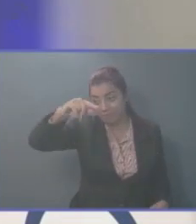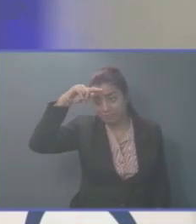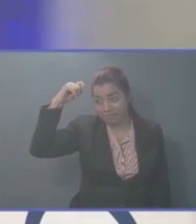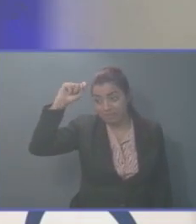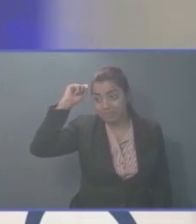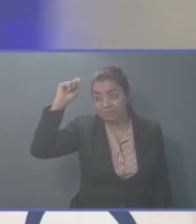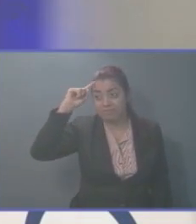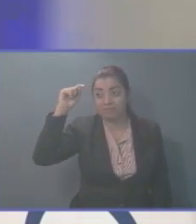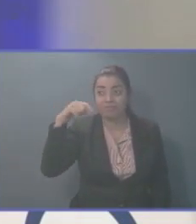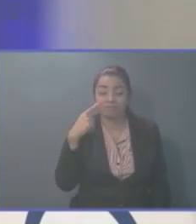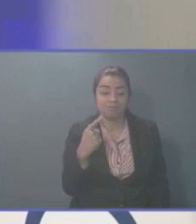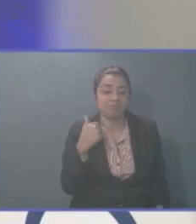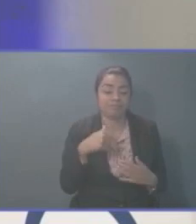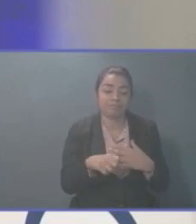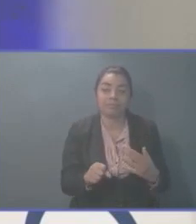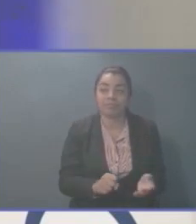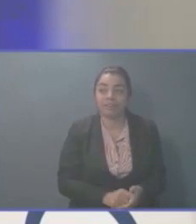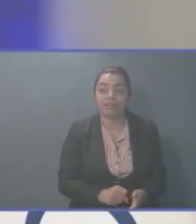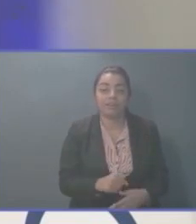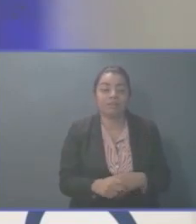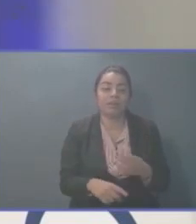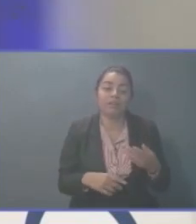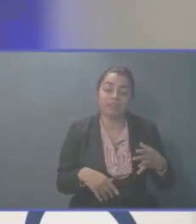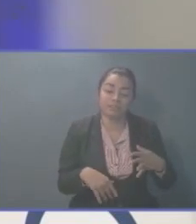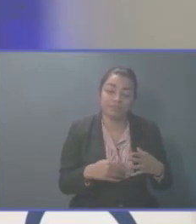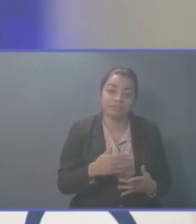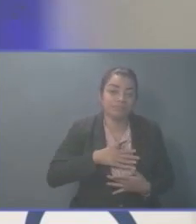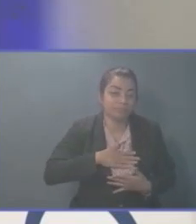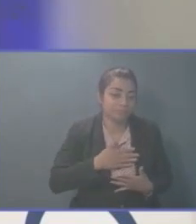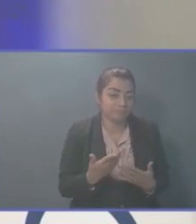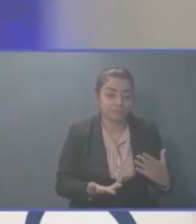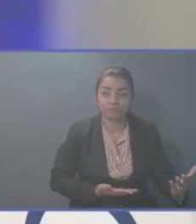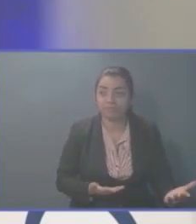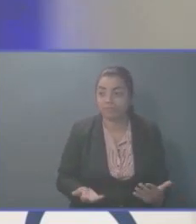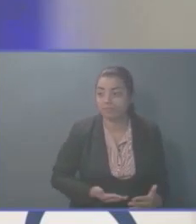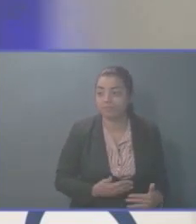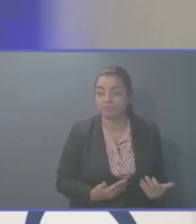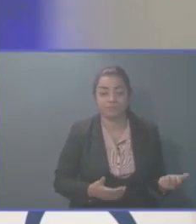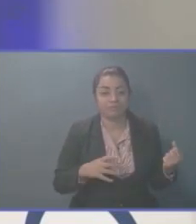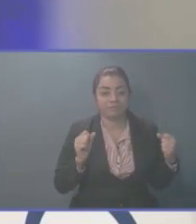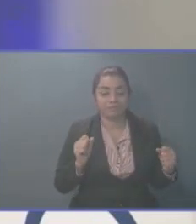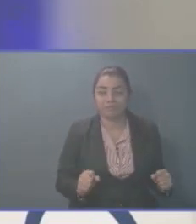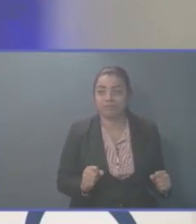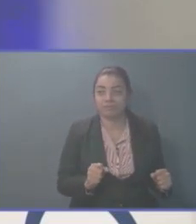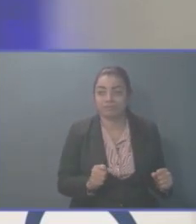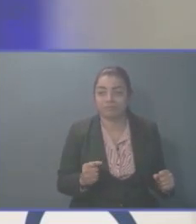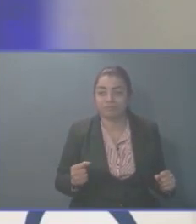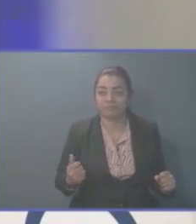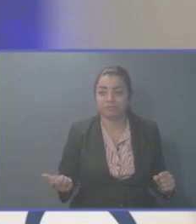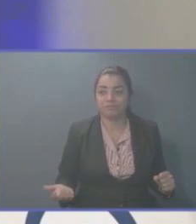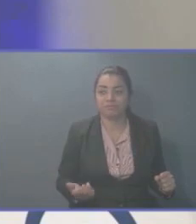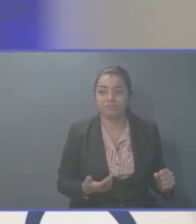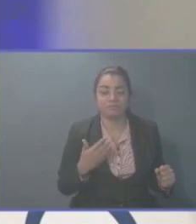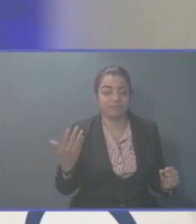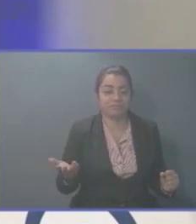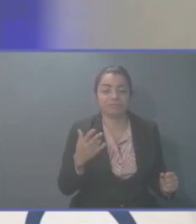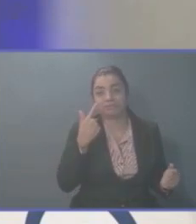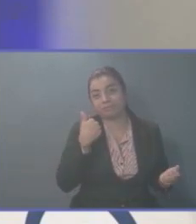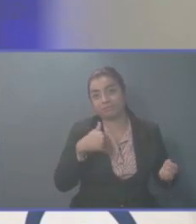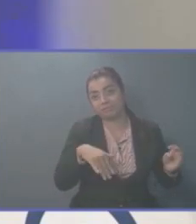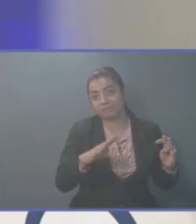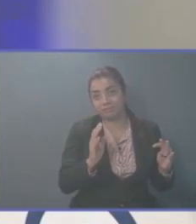y lo hemos dicho desde esta asamblea, la disposición de encontrar pues otros mecanismos, no la fuerza, no